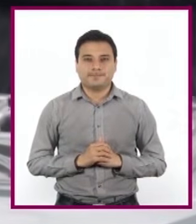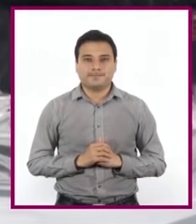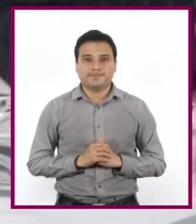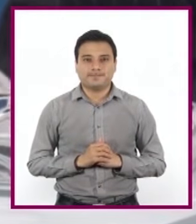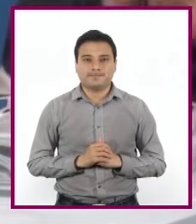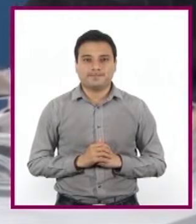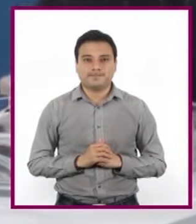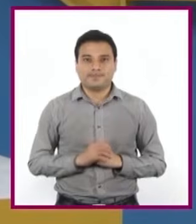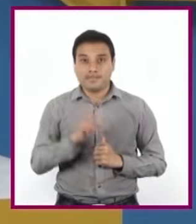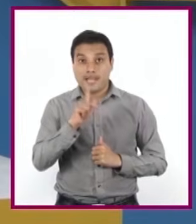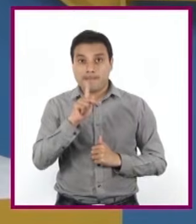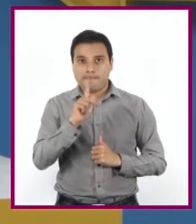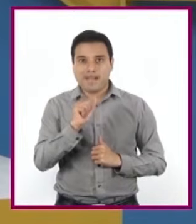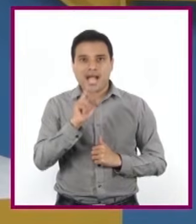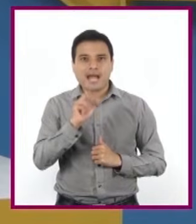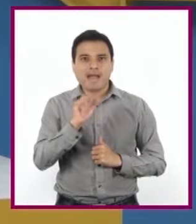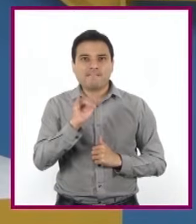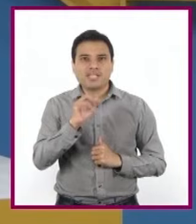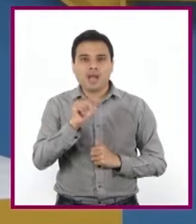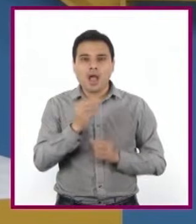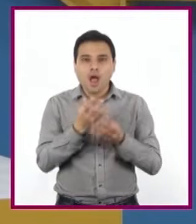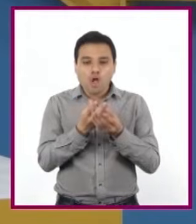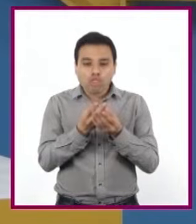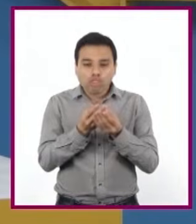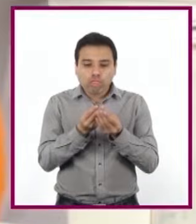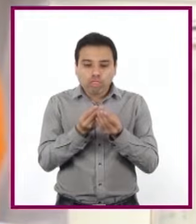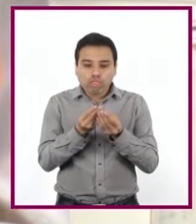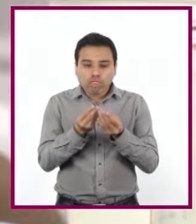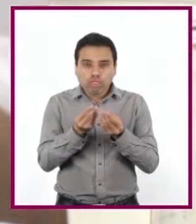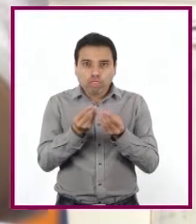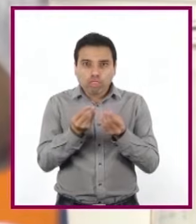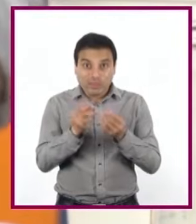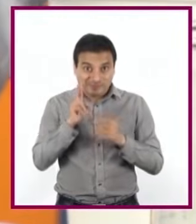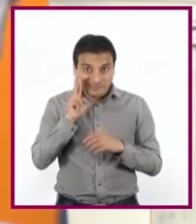La parafina se está fundiendo, ¿lo observan?